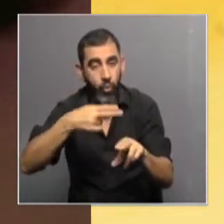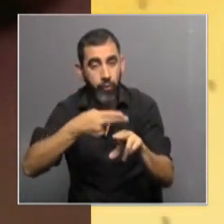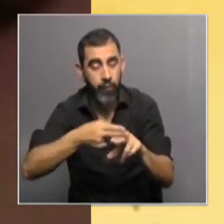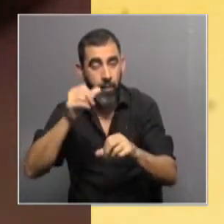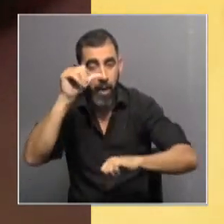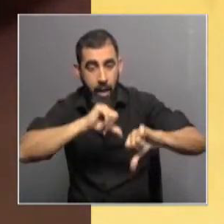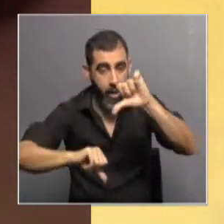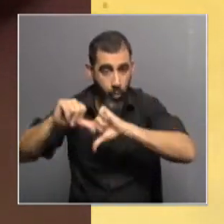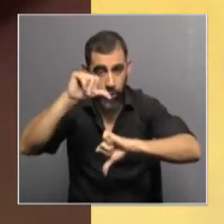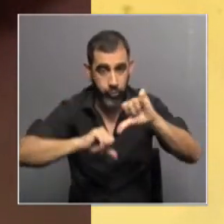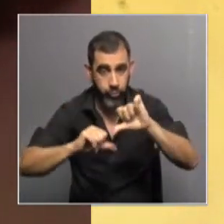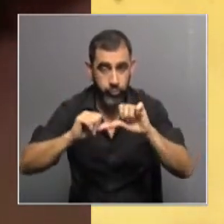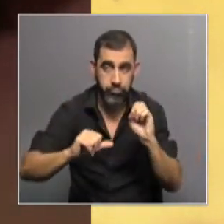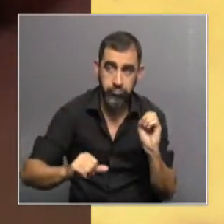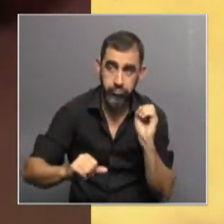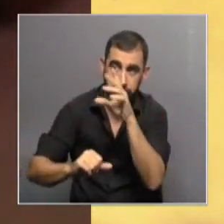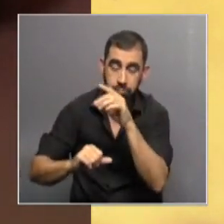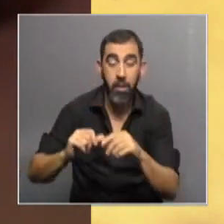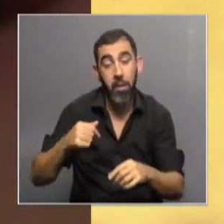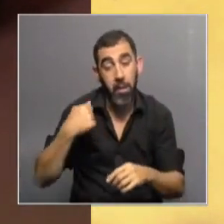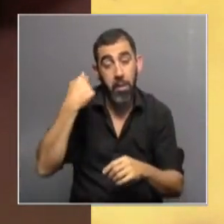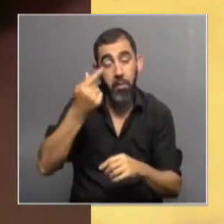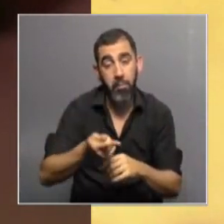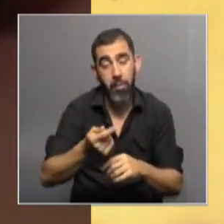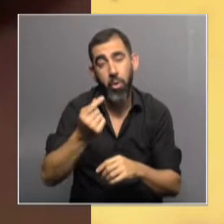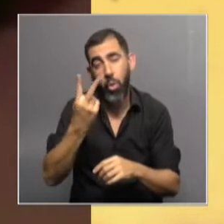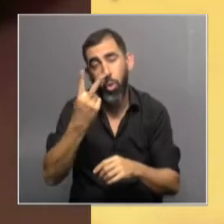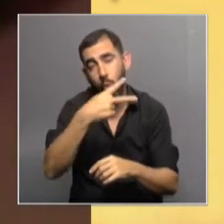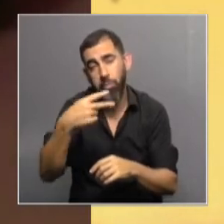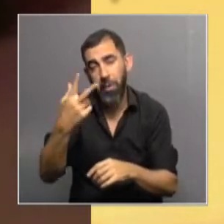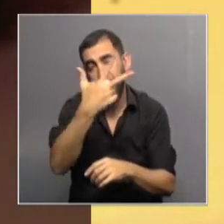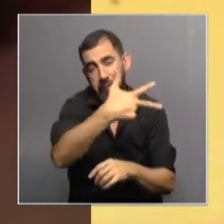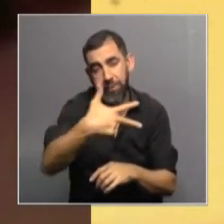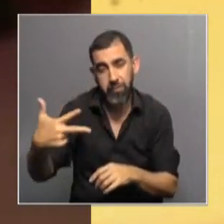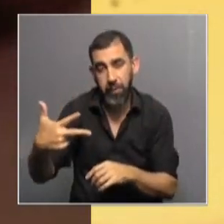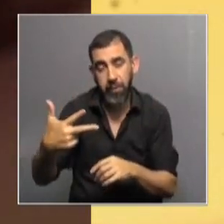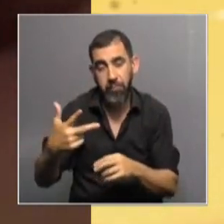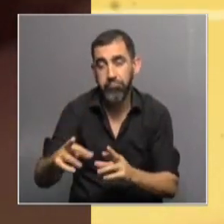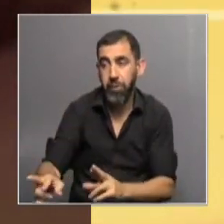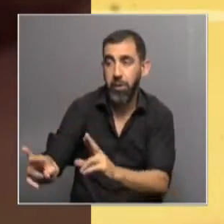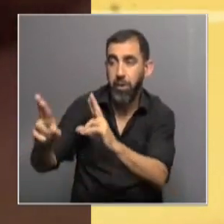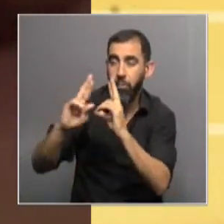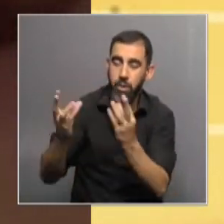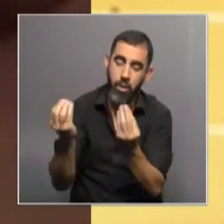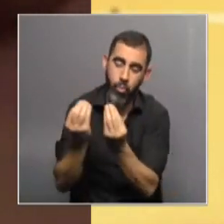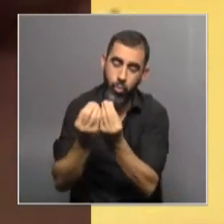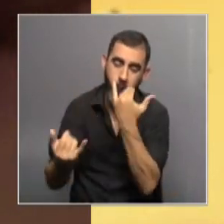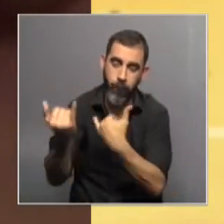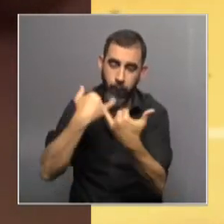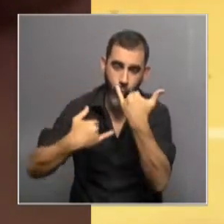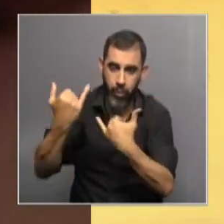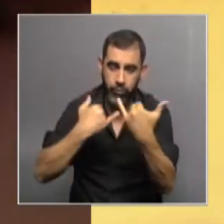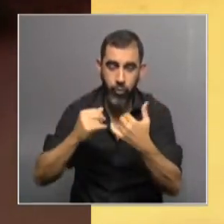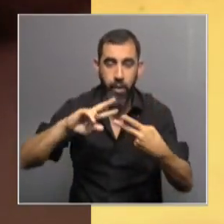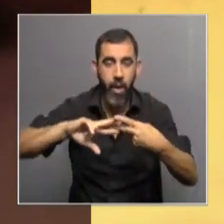laboratorio y de ahí después de dos o tres semanas va a recibir muchas informaciones sobre su